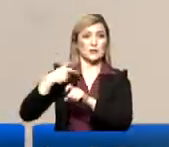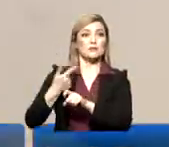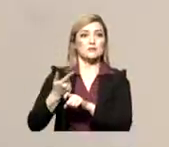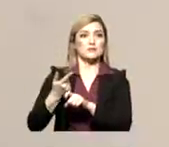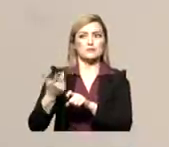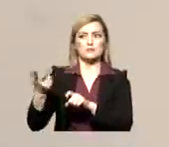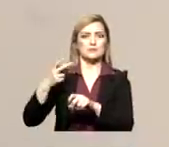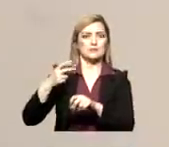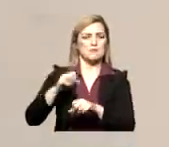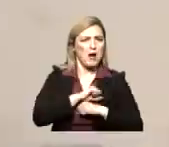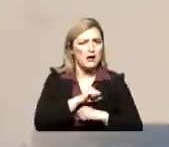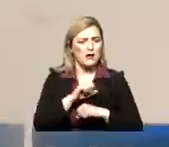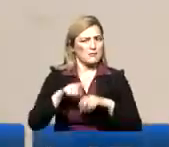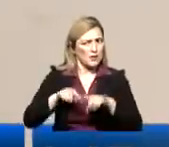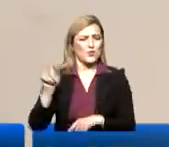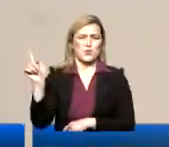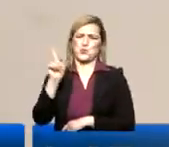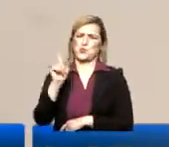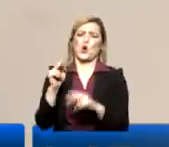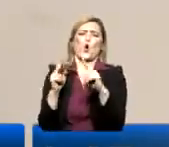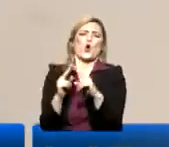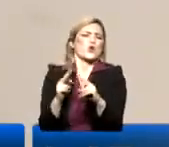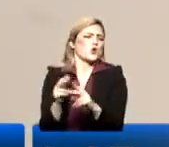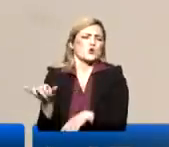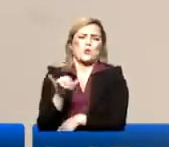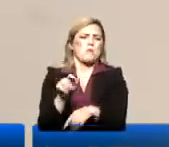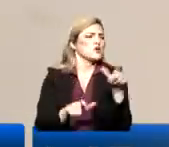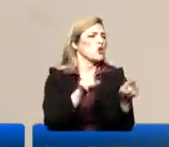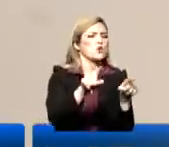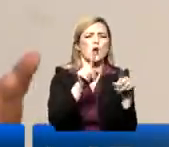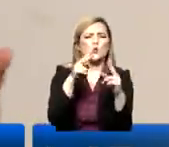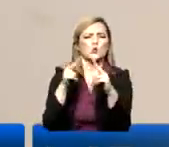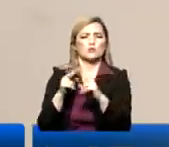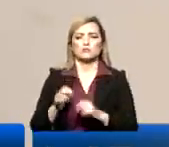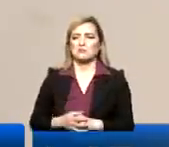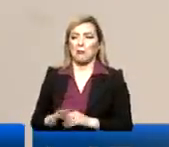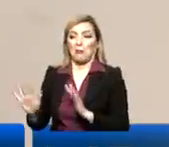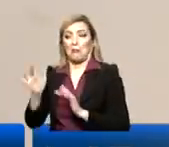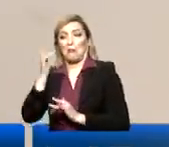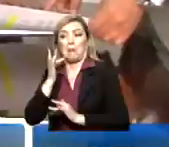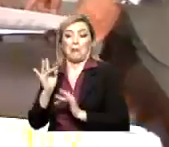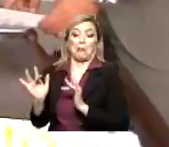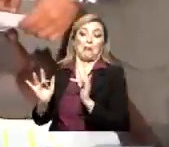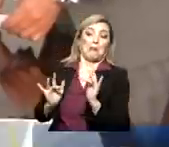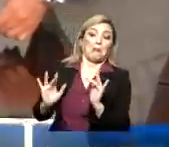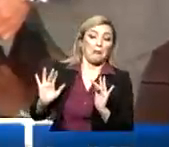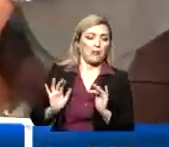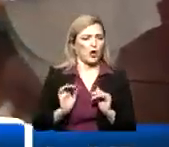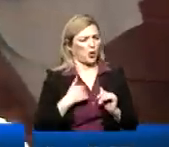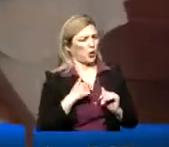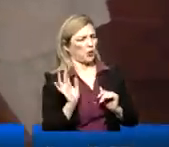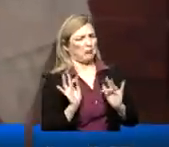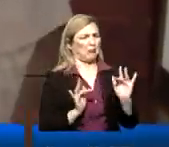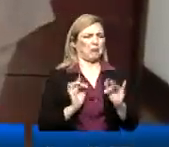funcionarios públicos y privados. Una casualidad Yo no llamaría casualidad. No obstante la